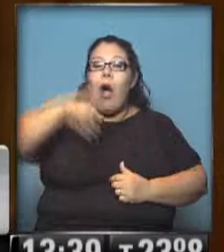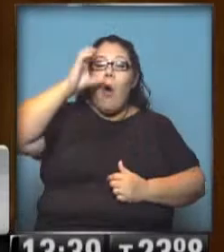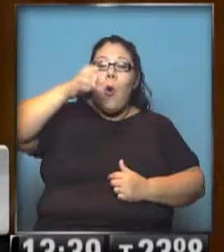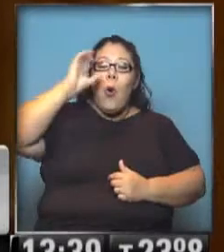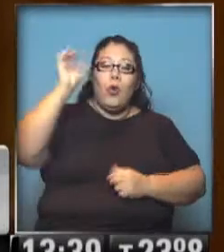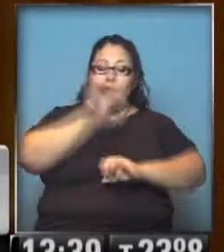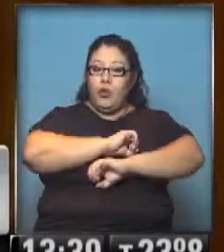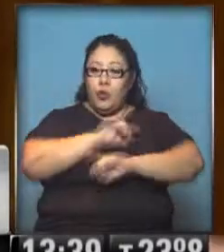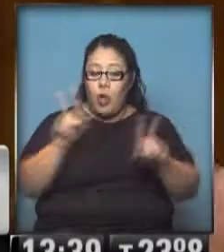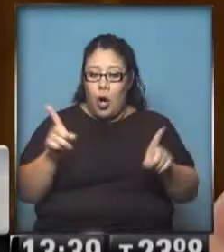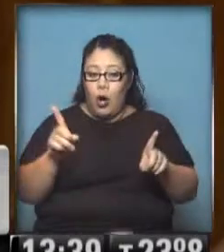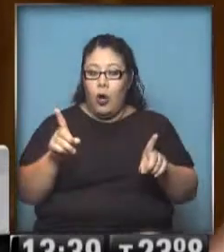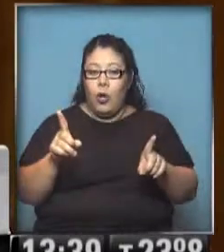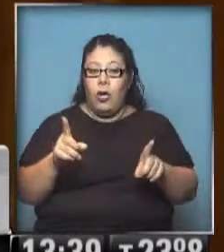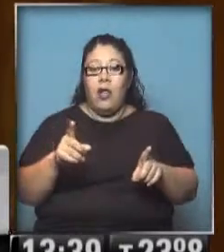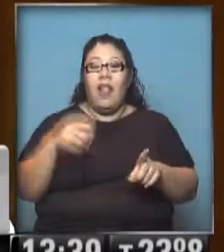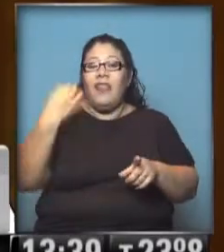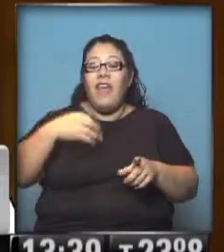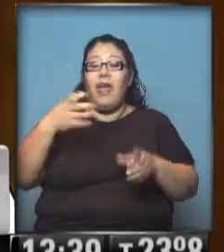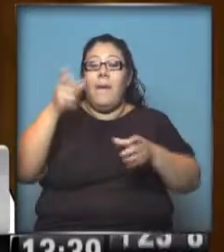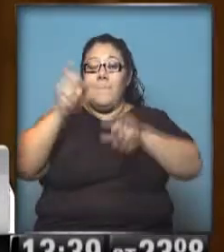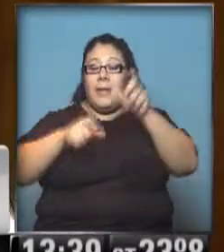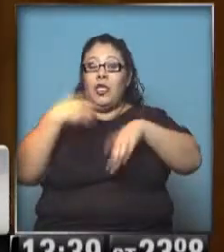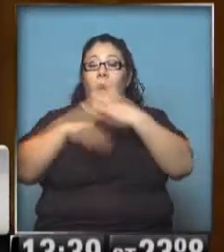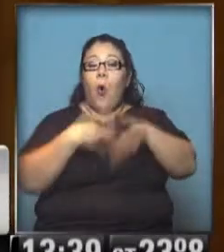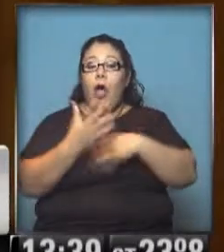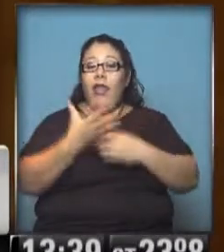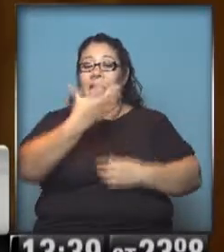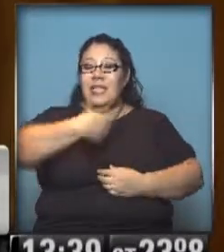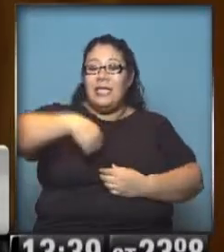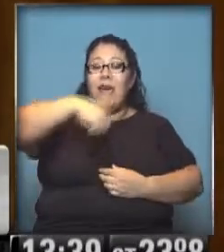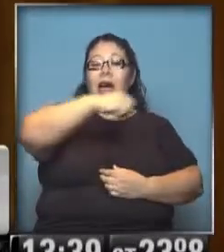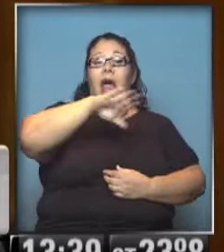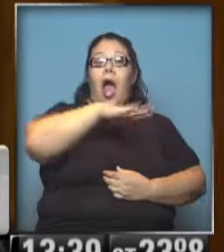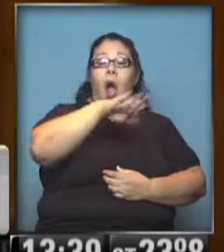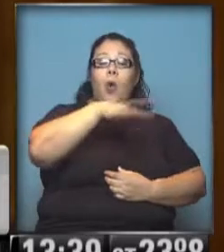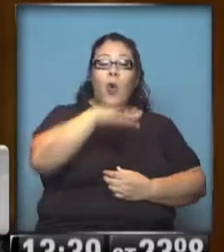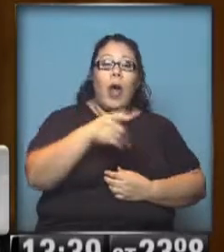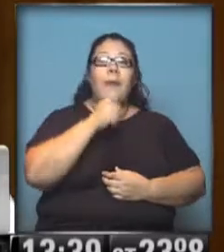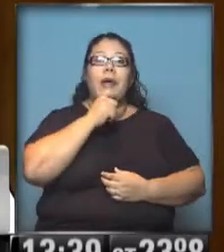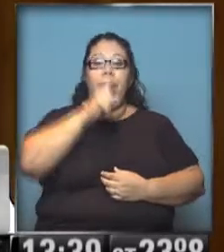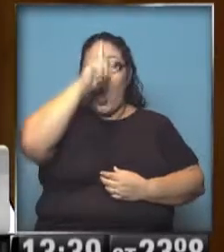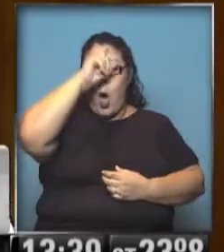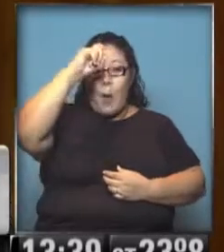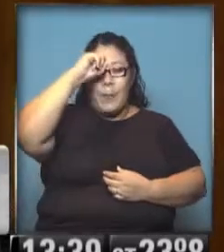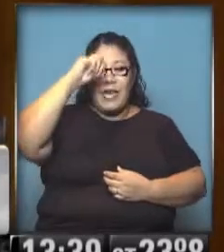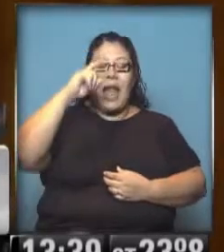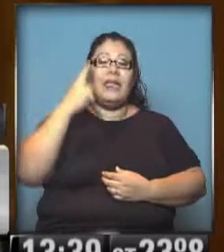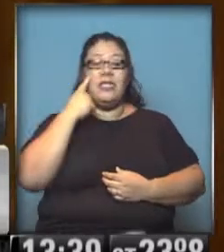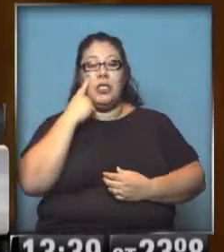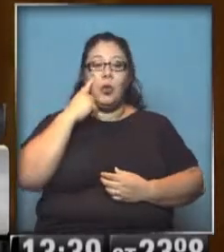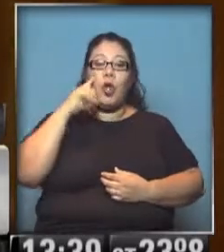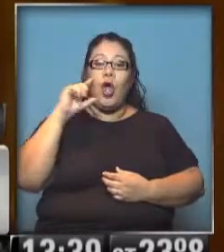ineficaz sino tratar de sacar a los jugadores a un lugar y todo el quemado una guardia oftalmológica para poder detectar